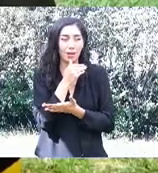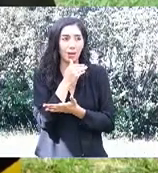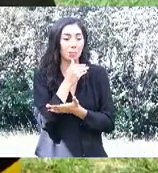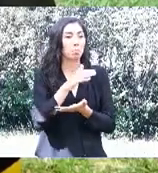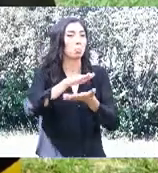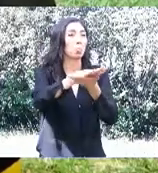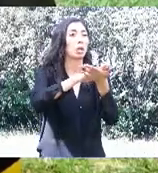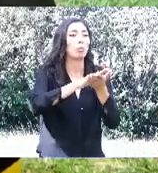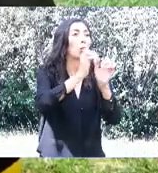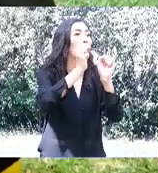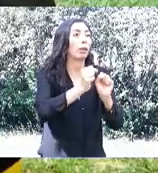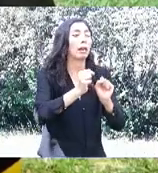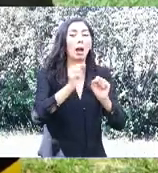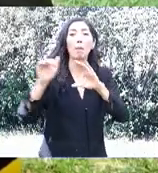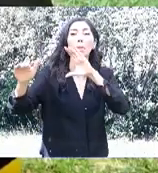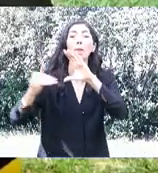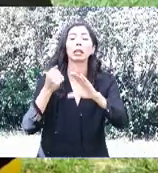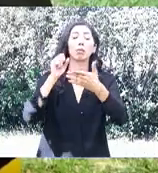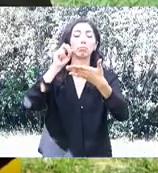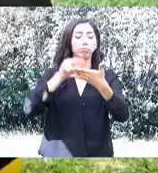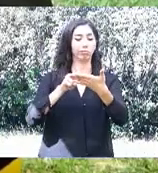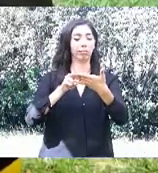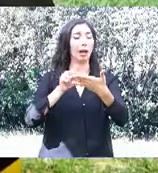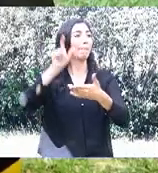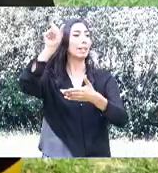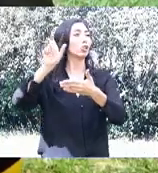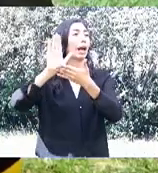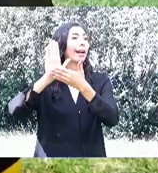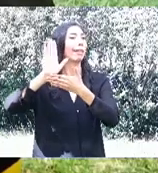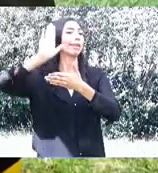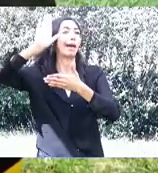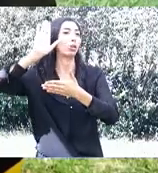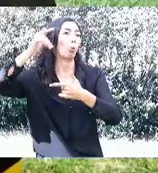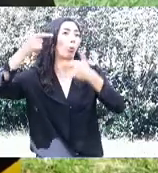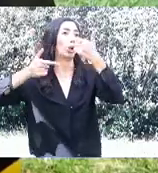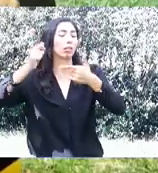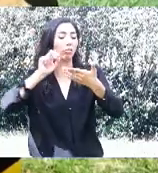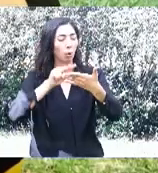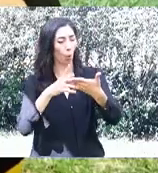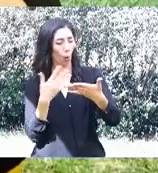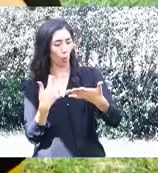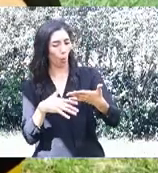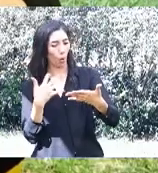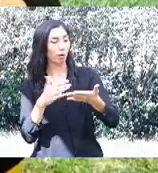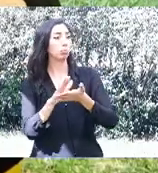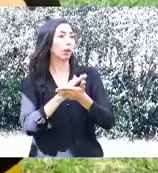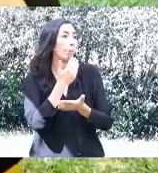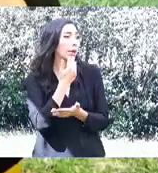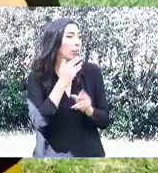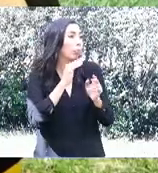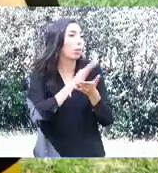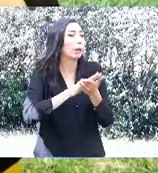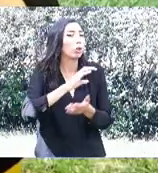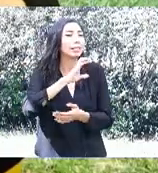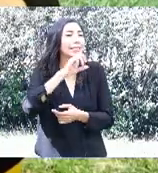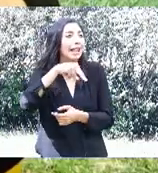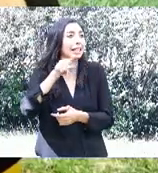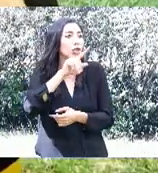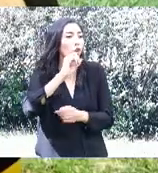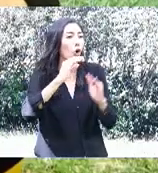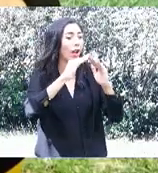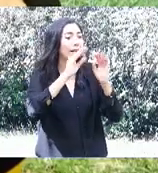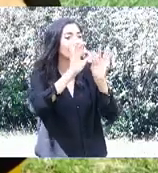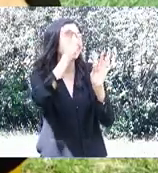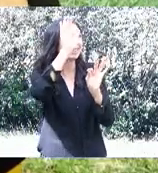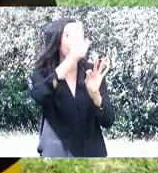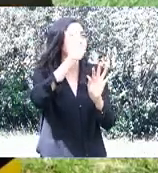ejemplo puede recibir esa información sobre algún candidato eh sobre algún proceso no sé si han visto lo que ha pasado con el censo o sea lo el censo es